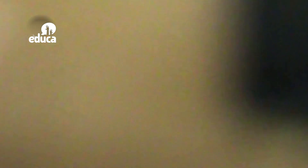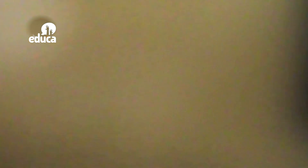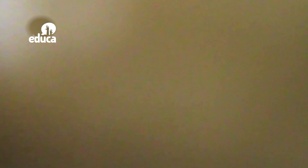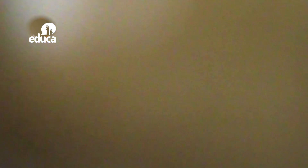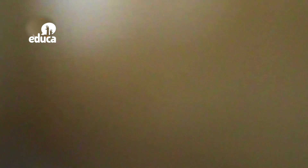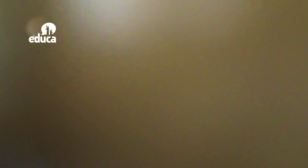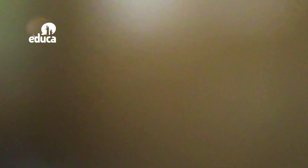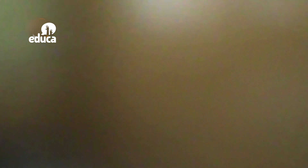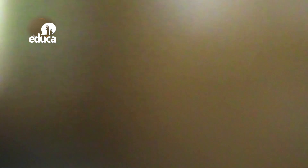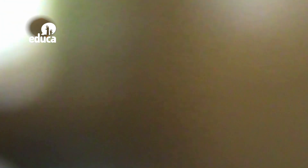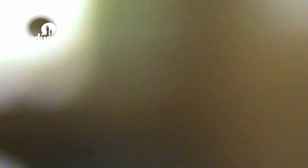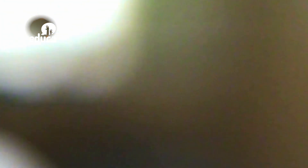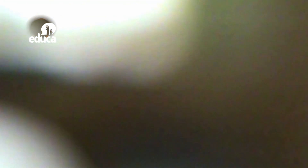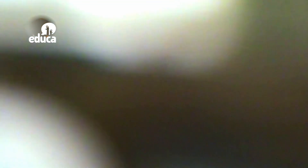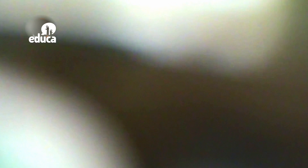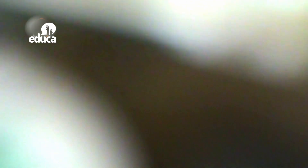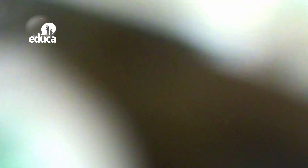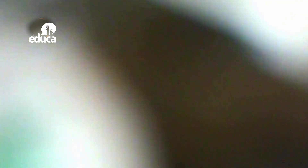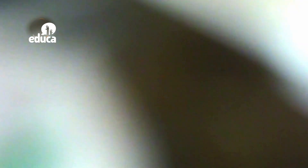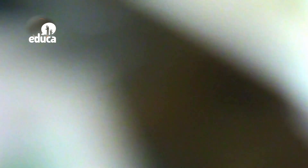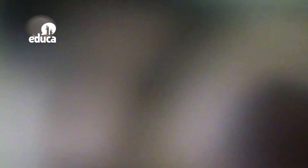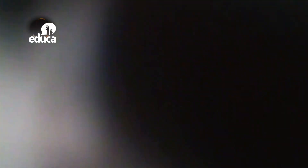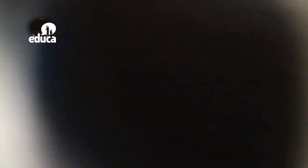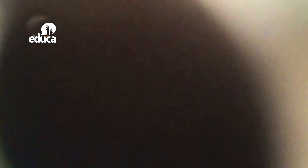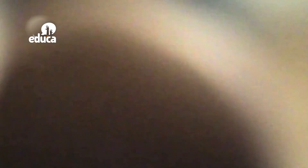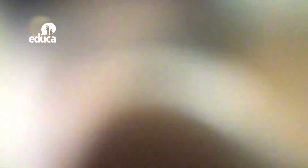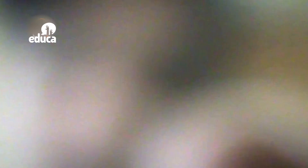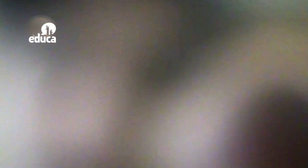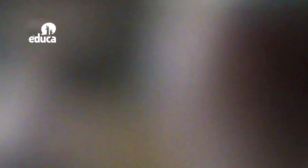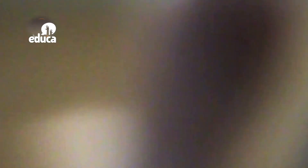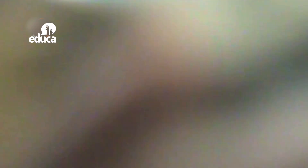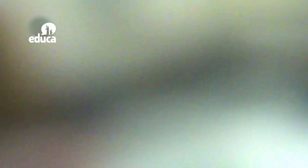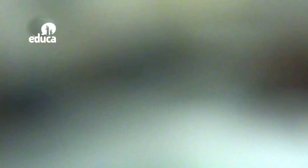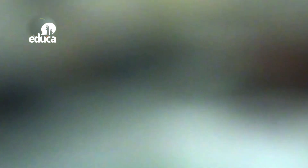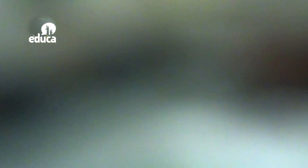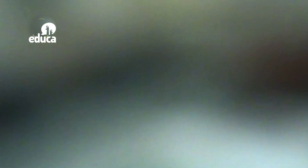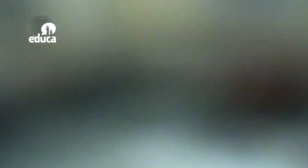no no sé creo que se me rompió la cámara